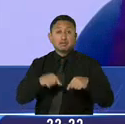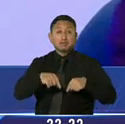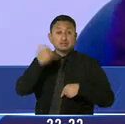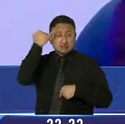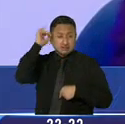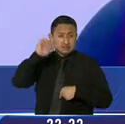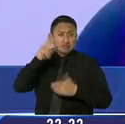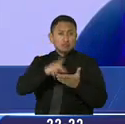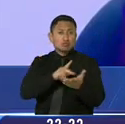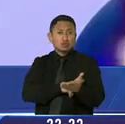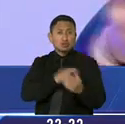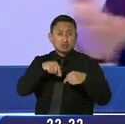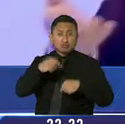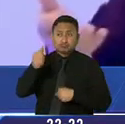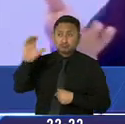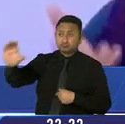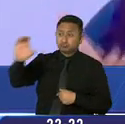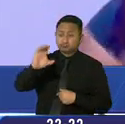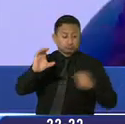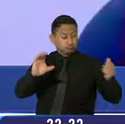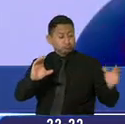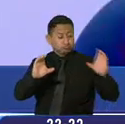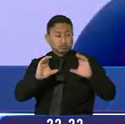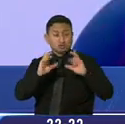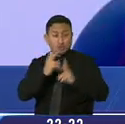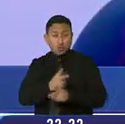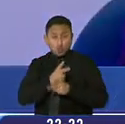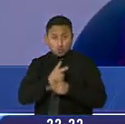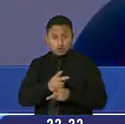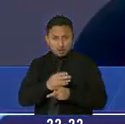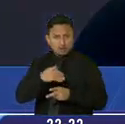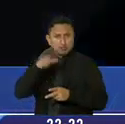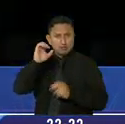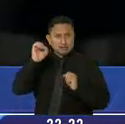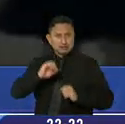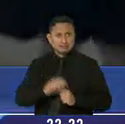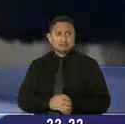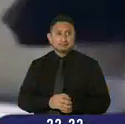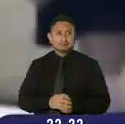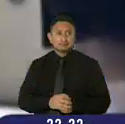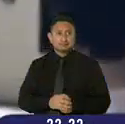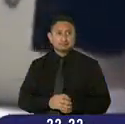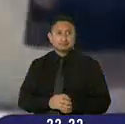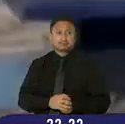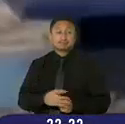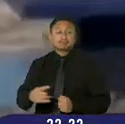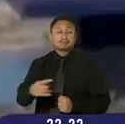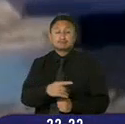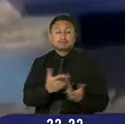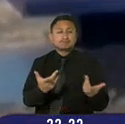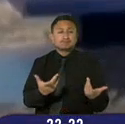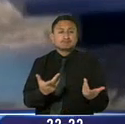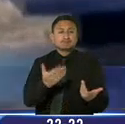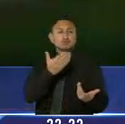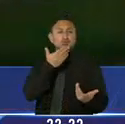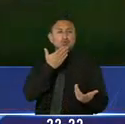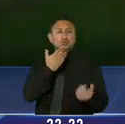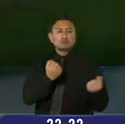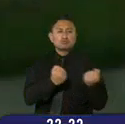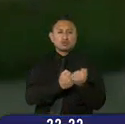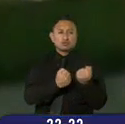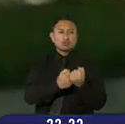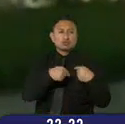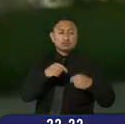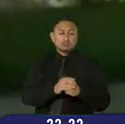recursos para ampliar la red de protección especial a la gente que más necesita. Aunque no precisó cuál sería el aporte económico que se destinará